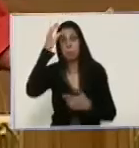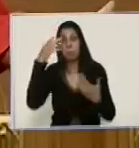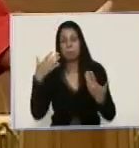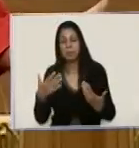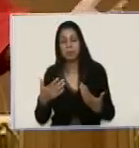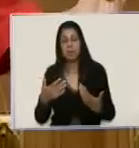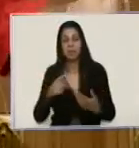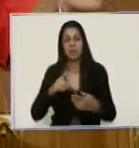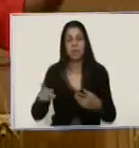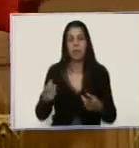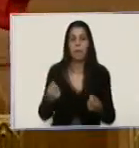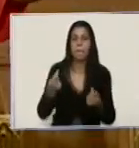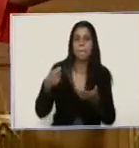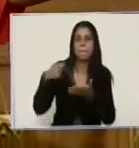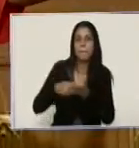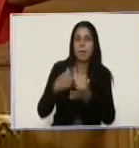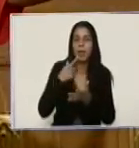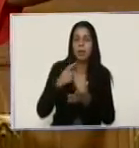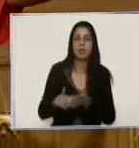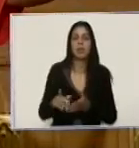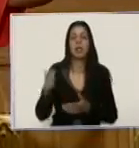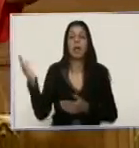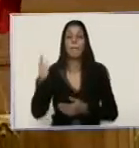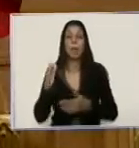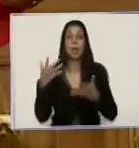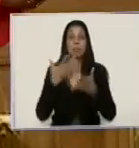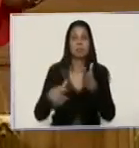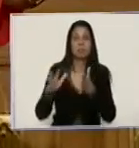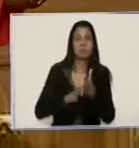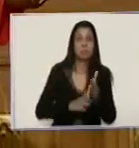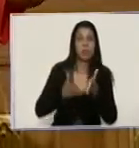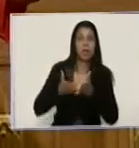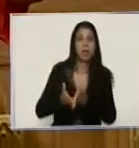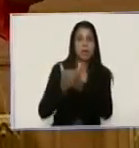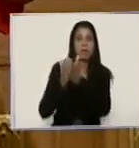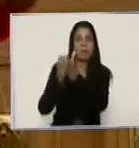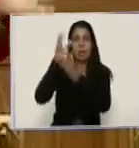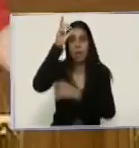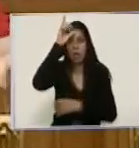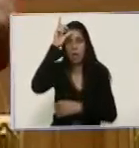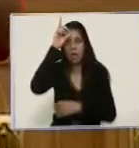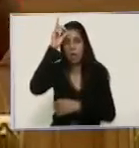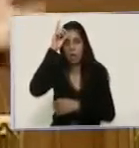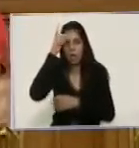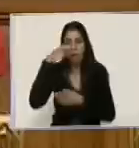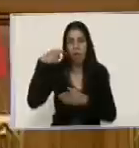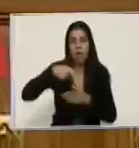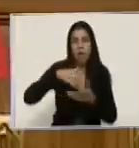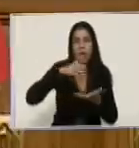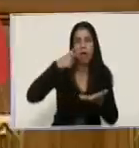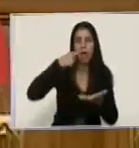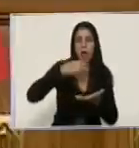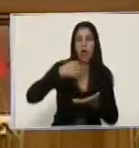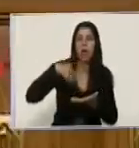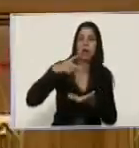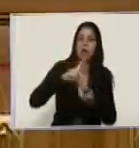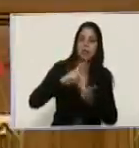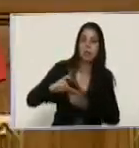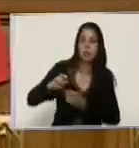que debíamos plata, y vino la flota británica y la flota alemana a cobrarnos porque somos mala paga.